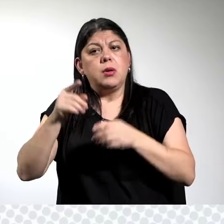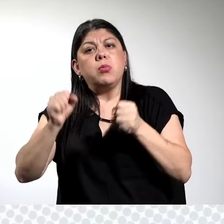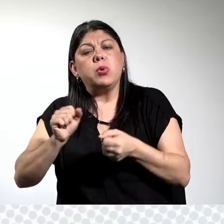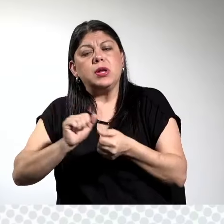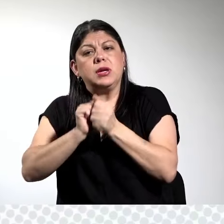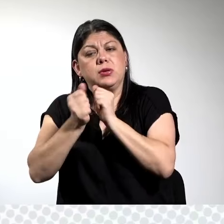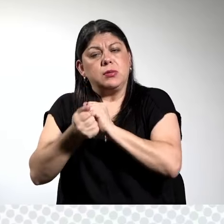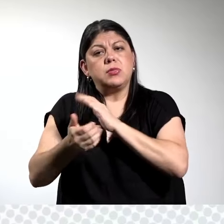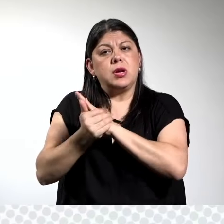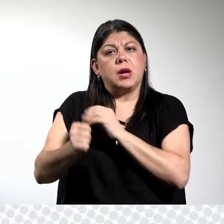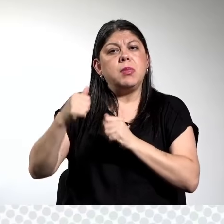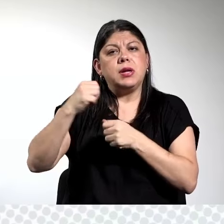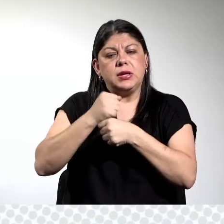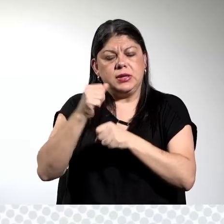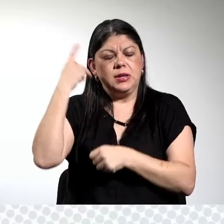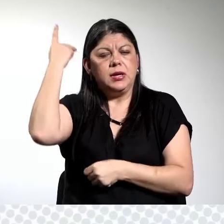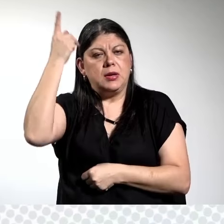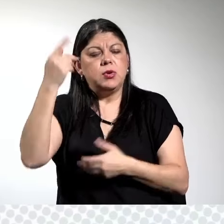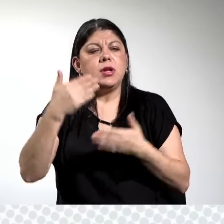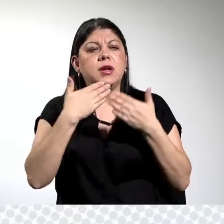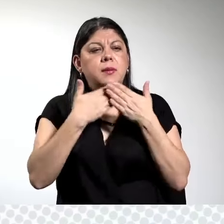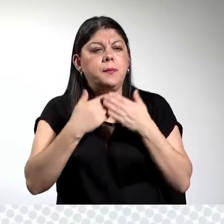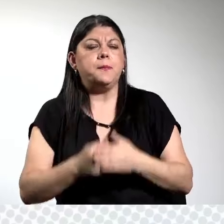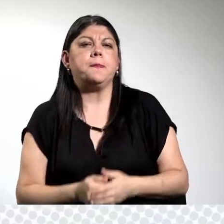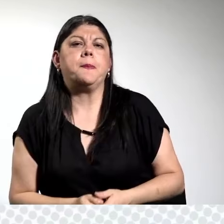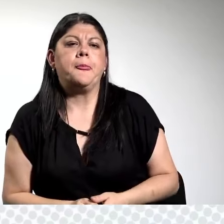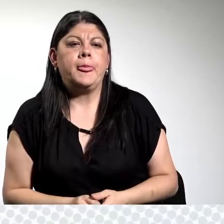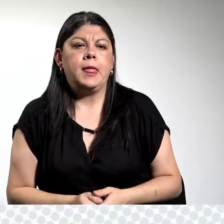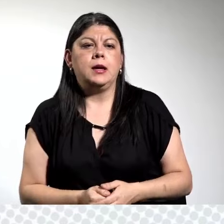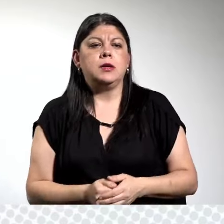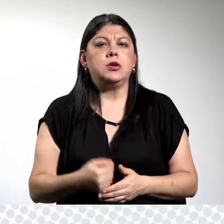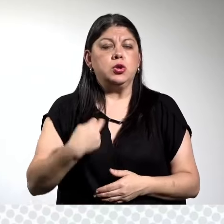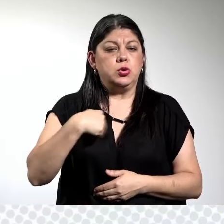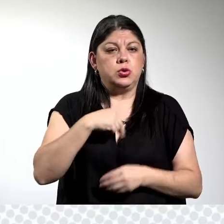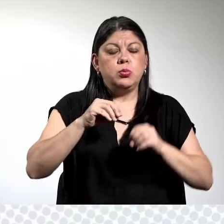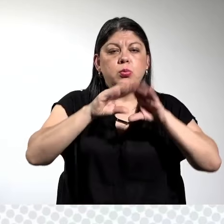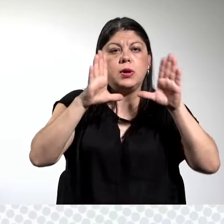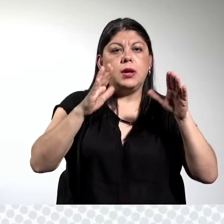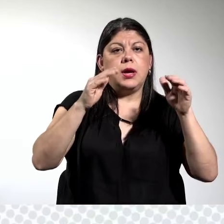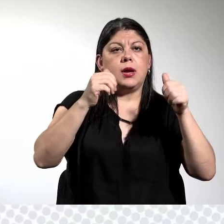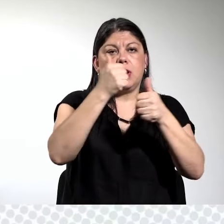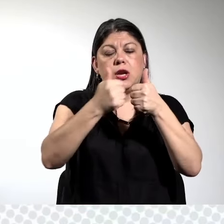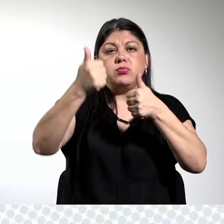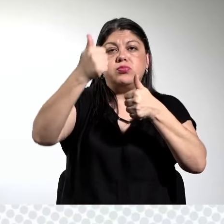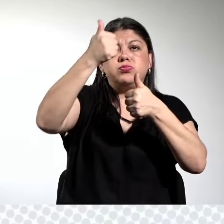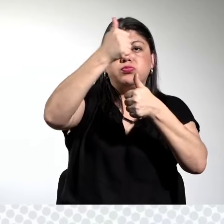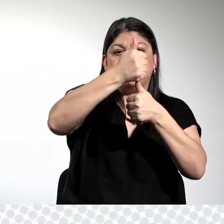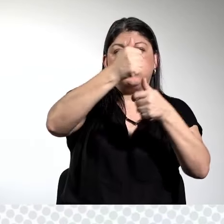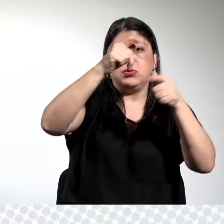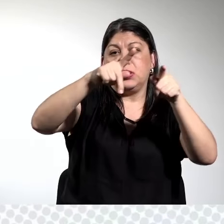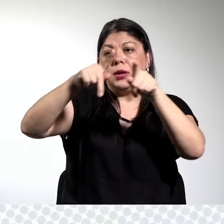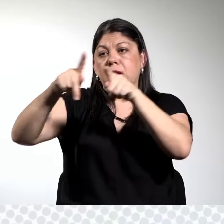tiene la capacidad de hacer política. Muy bien. Tenemos claro que la pirámide poblacional del país se está